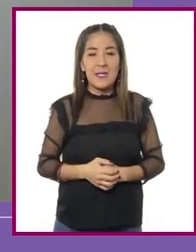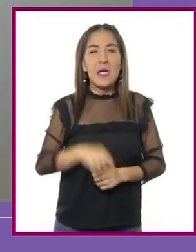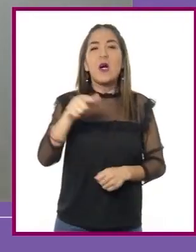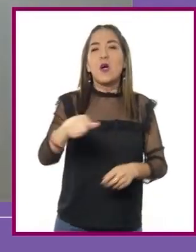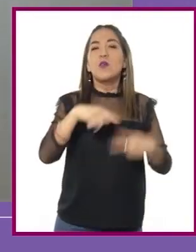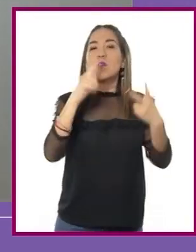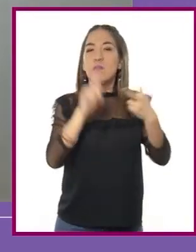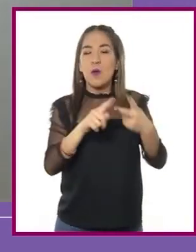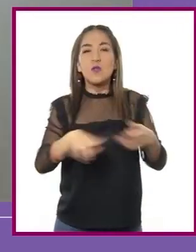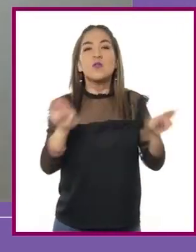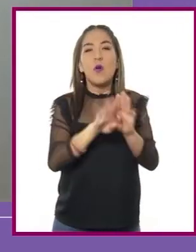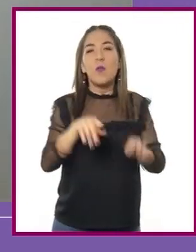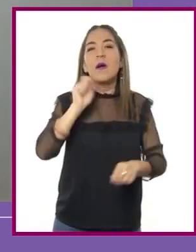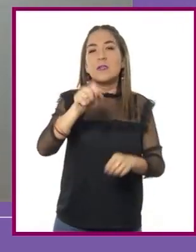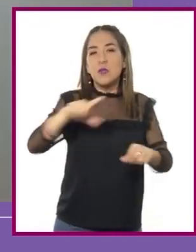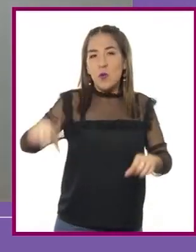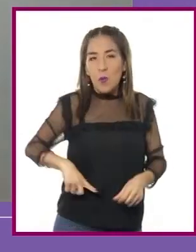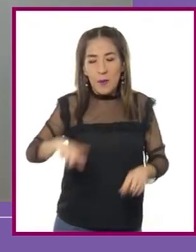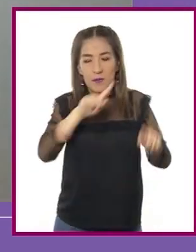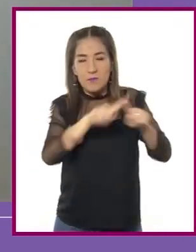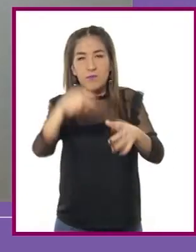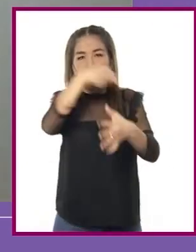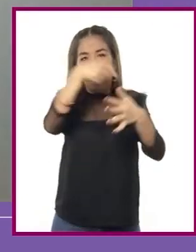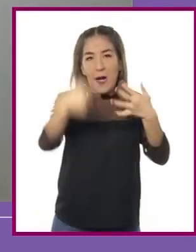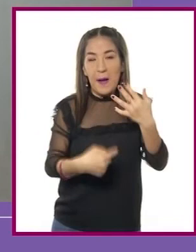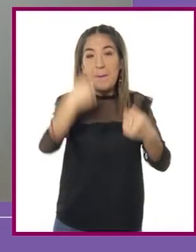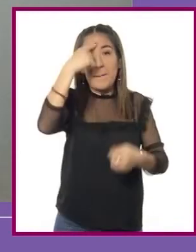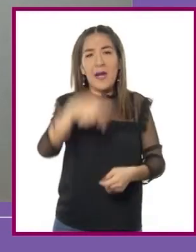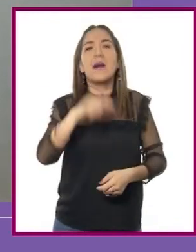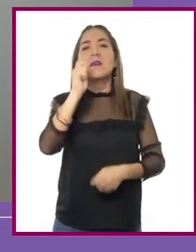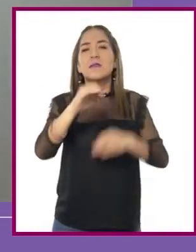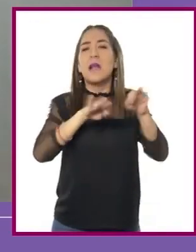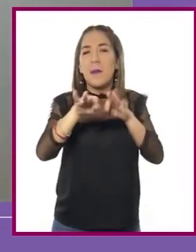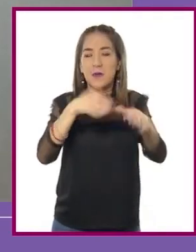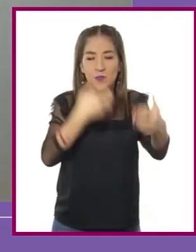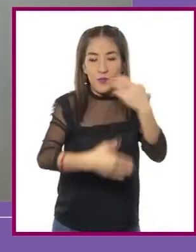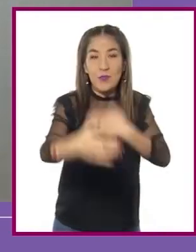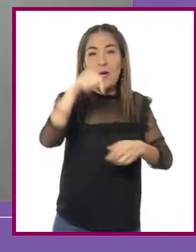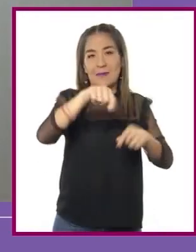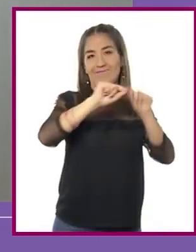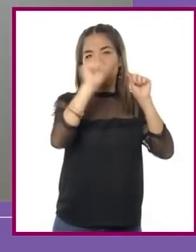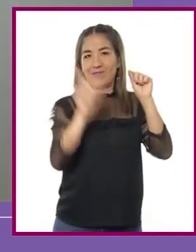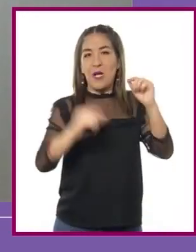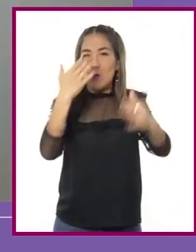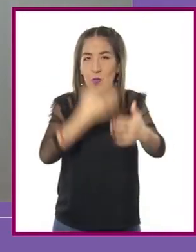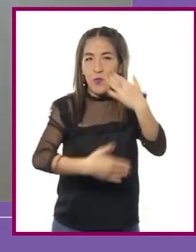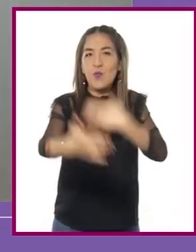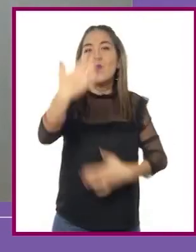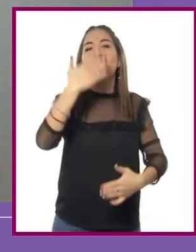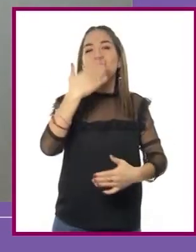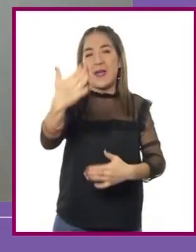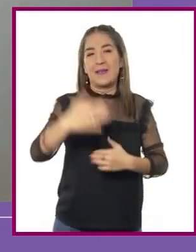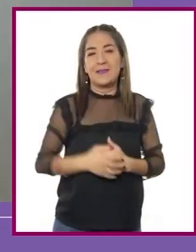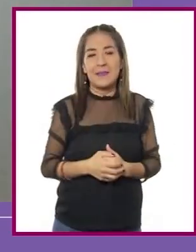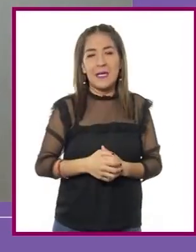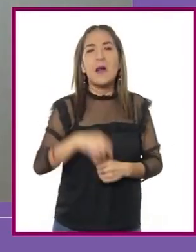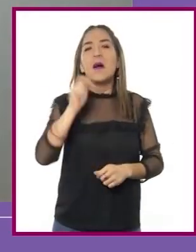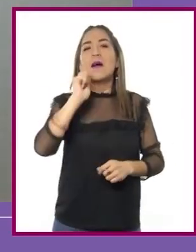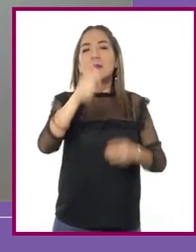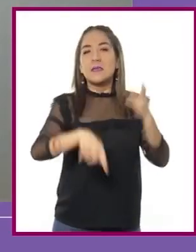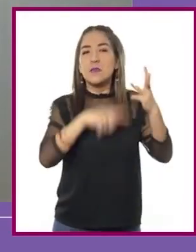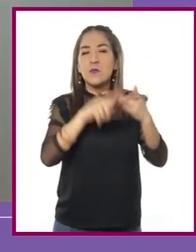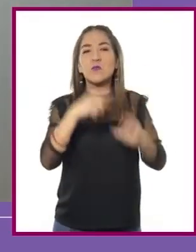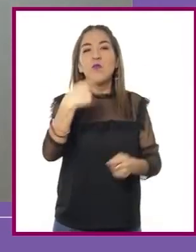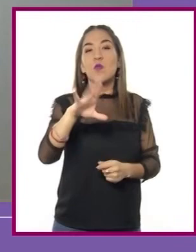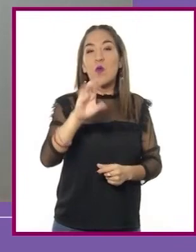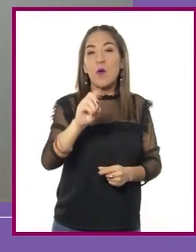del gobierno haciendo diferentes acciones para que el país marche bien. 3. Su actuación debe regirse por un código de